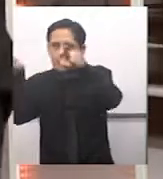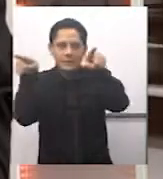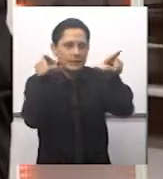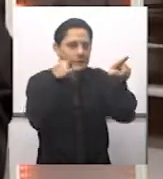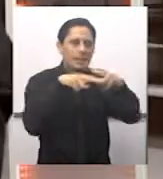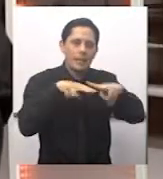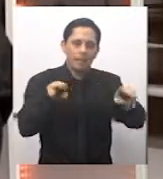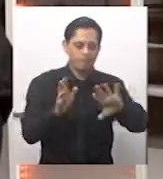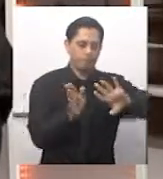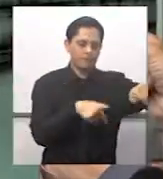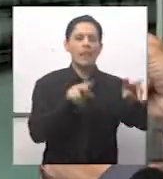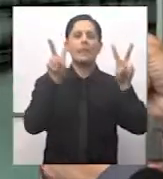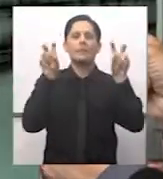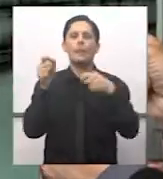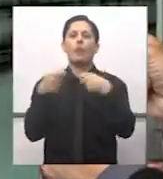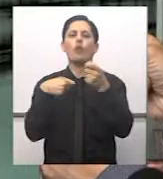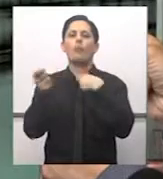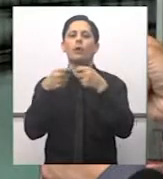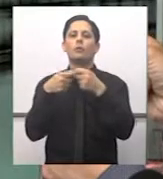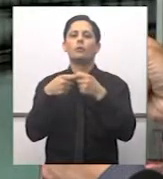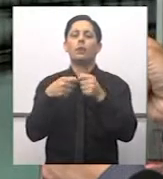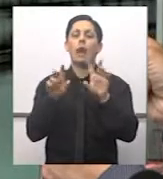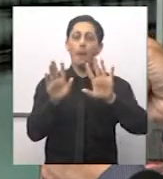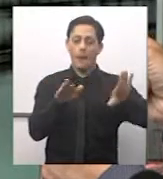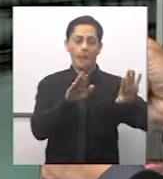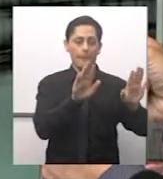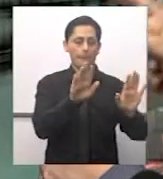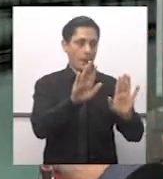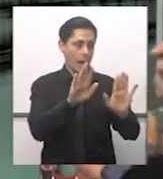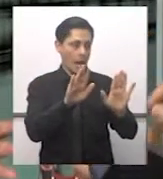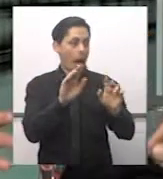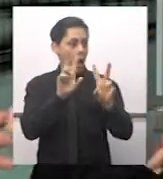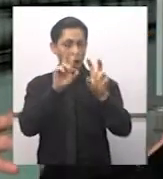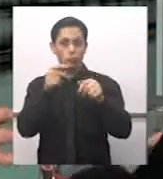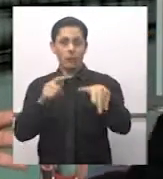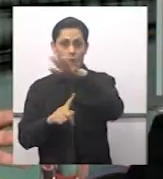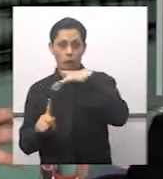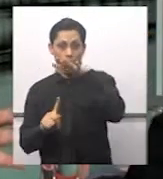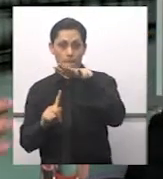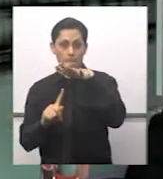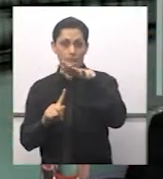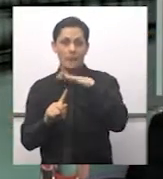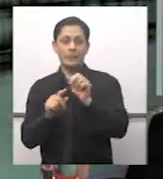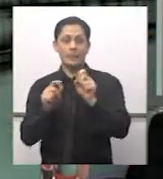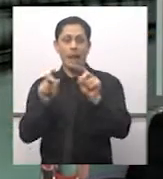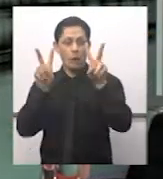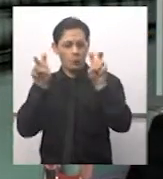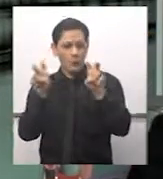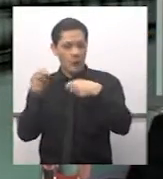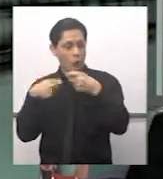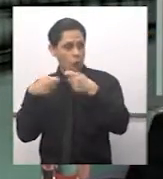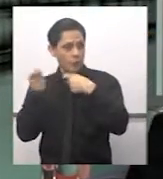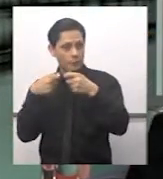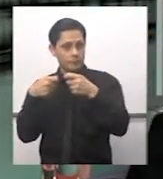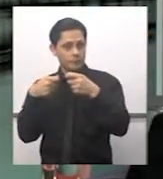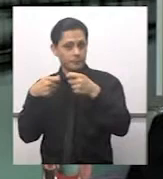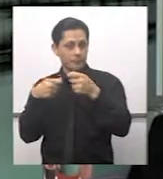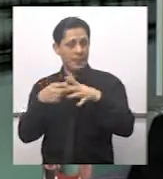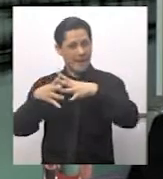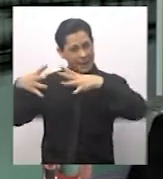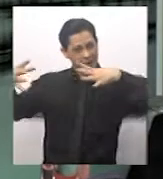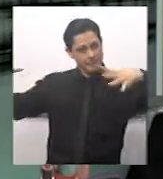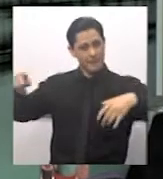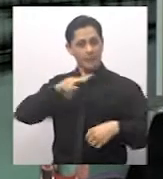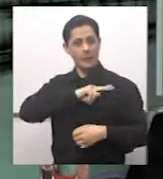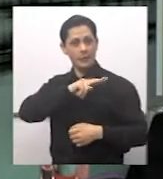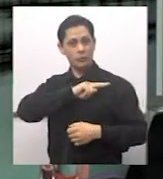cierto?, la situación. Pero hay una situación más que pasó este año y que pasa inadvertida porque no pasa en el Gran Valparaíso y que tiene mucho que ver con el